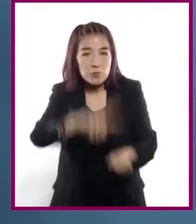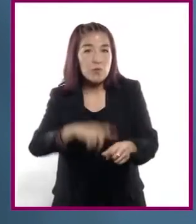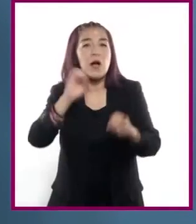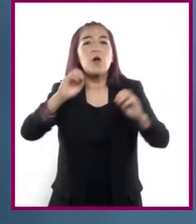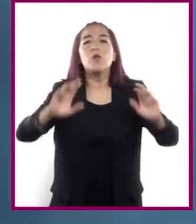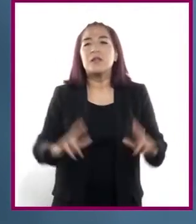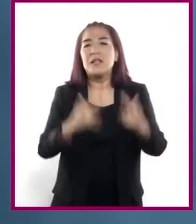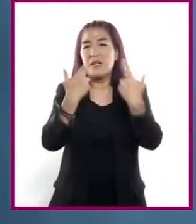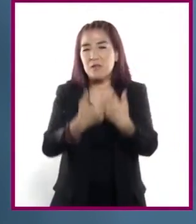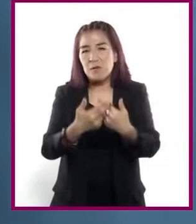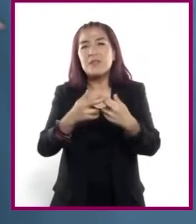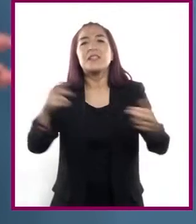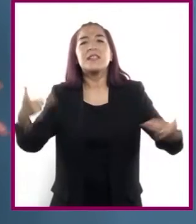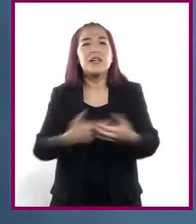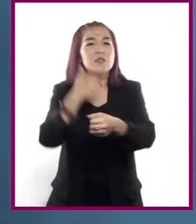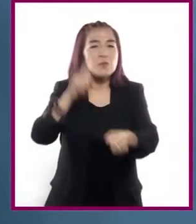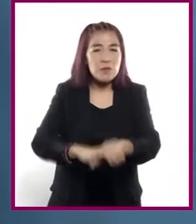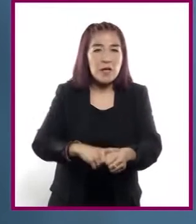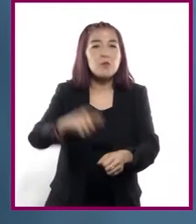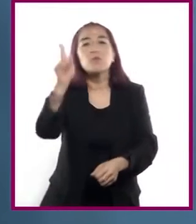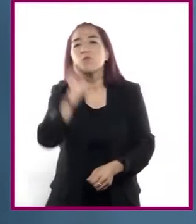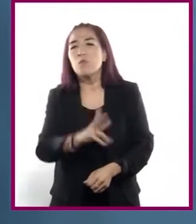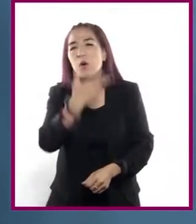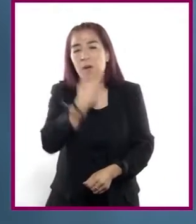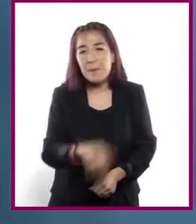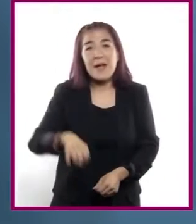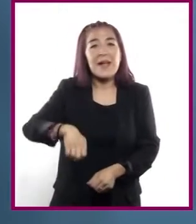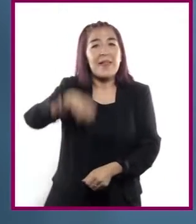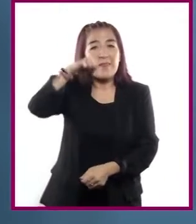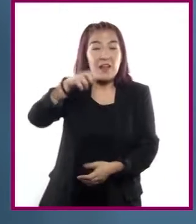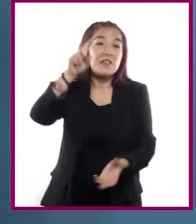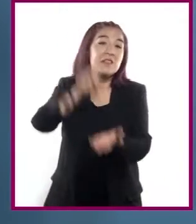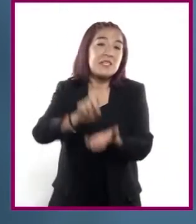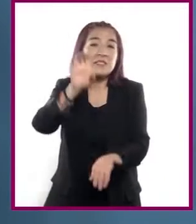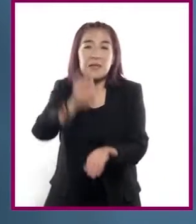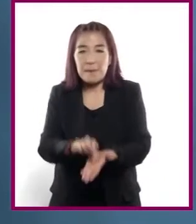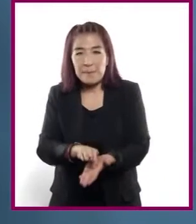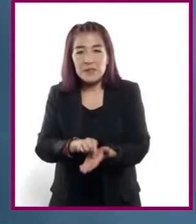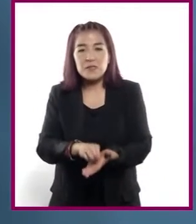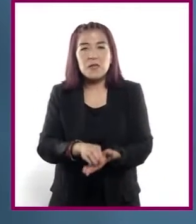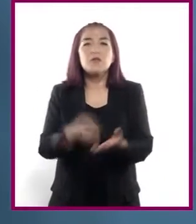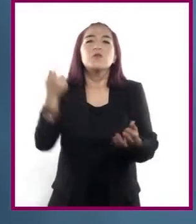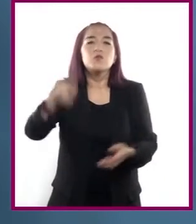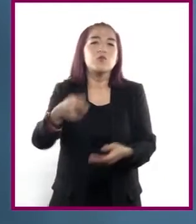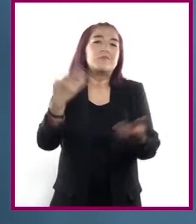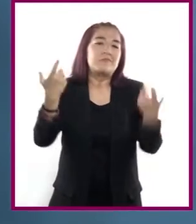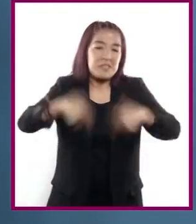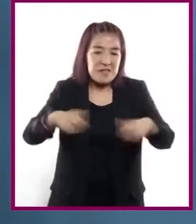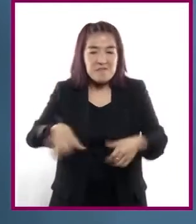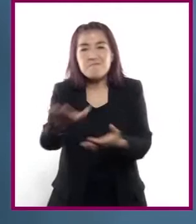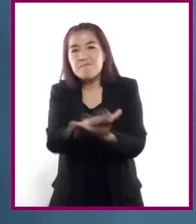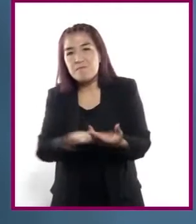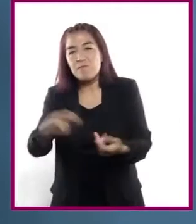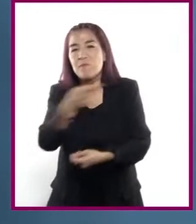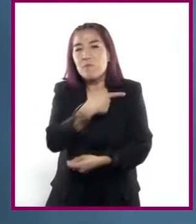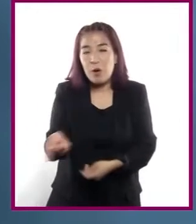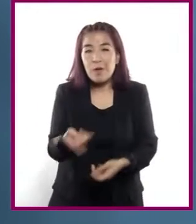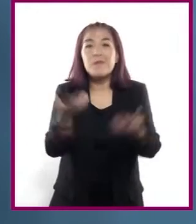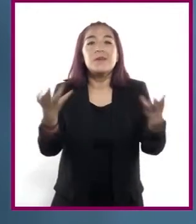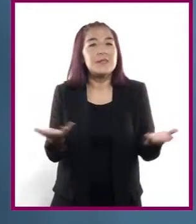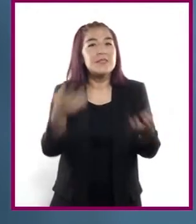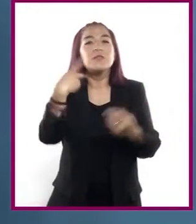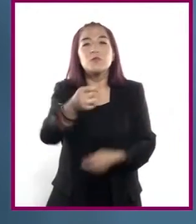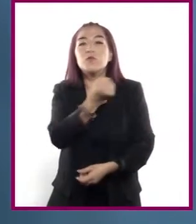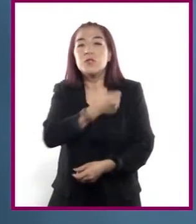nacional, el género, la edad, las discapacidades, la condición social, las condiciones de